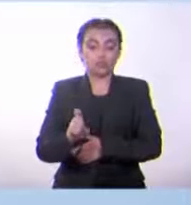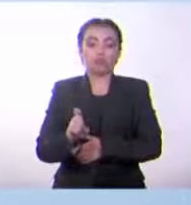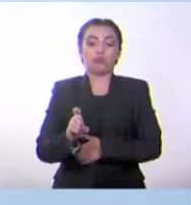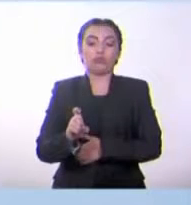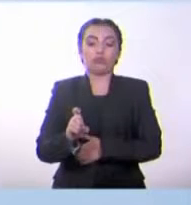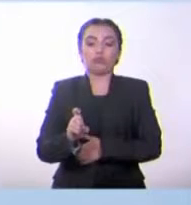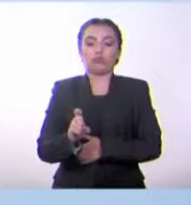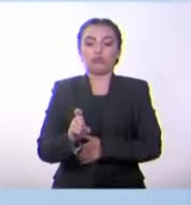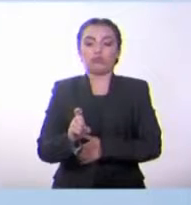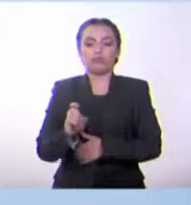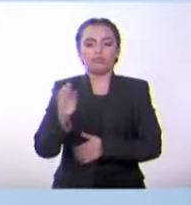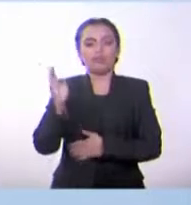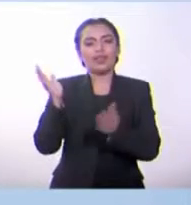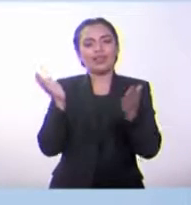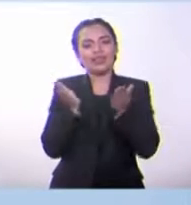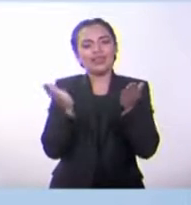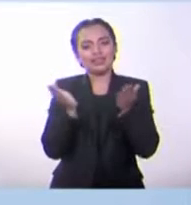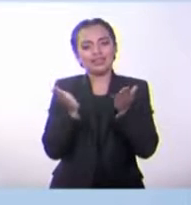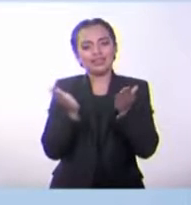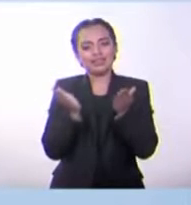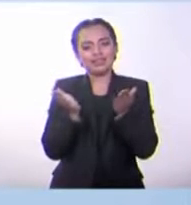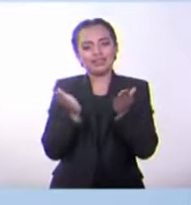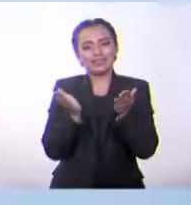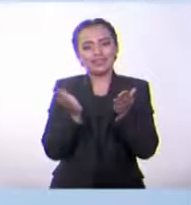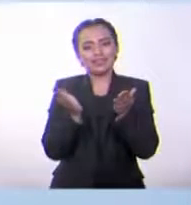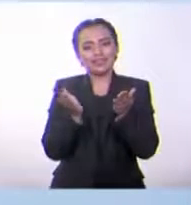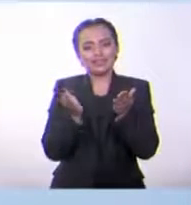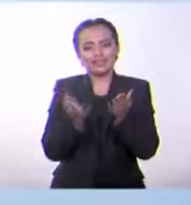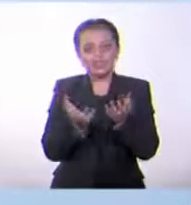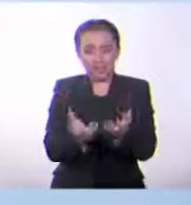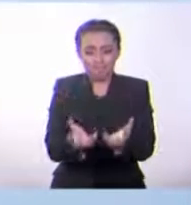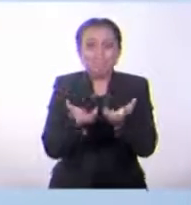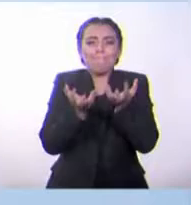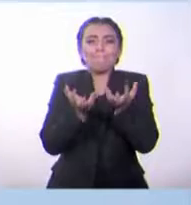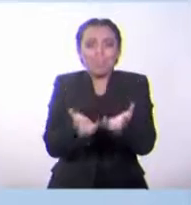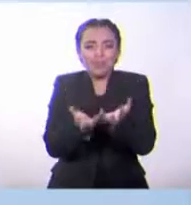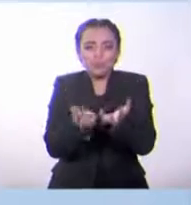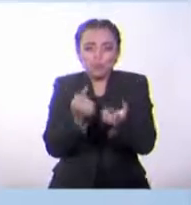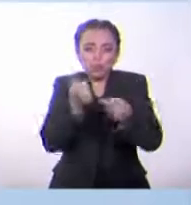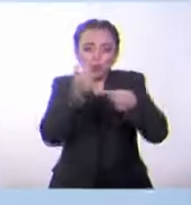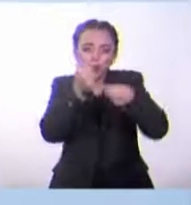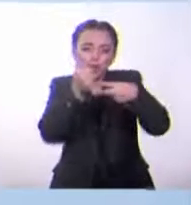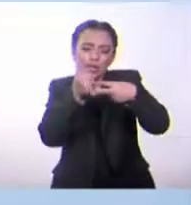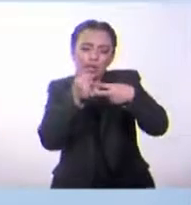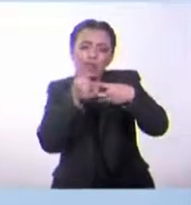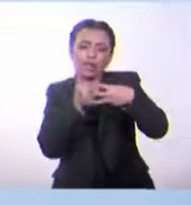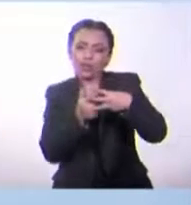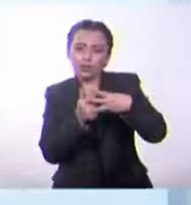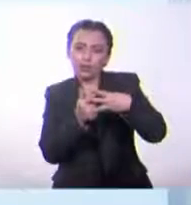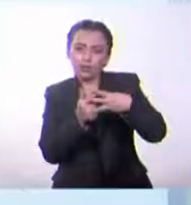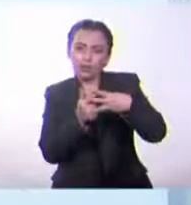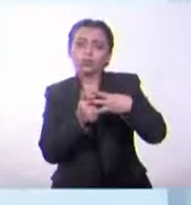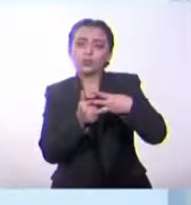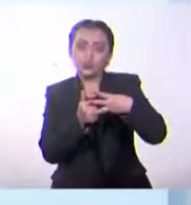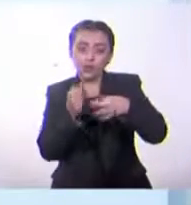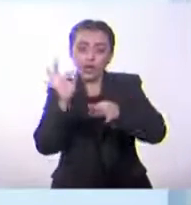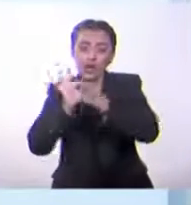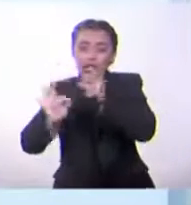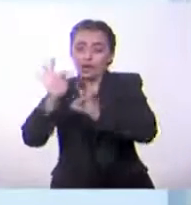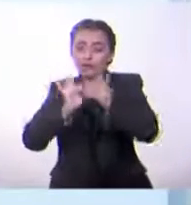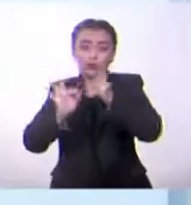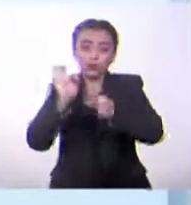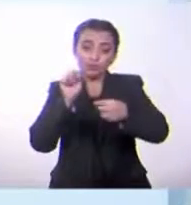la masa molar debemos conocer las masas atómicas de cada uno de los átomos presentes. Esto